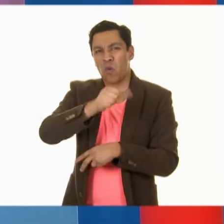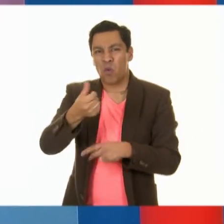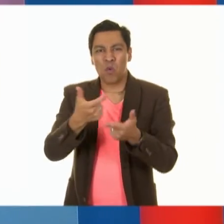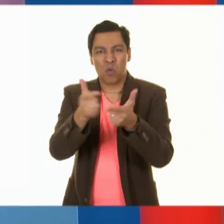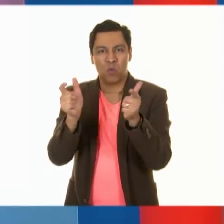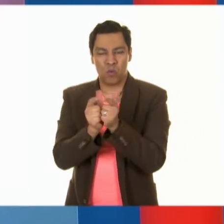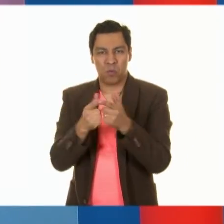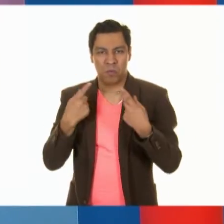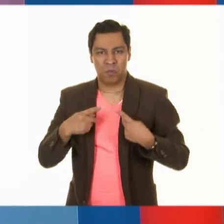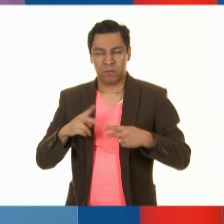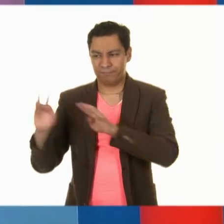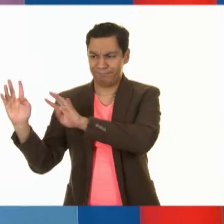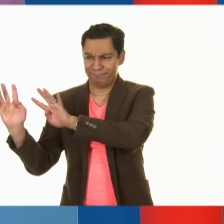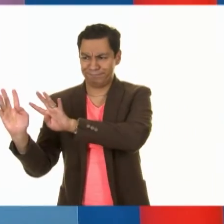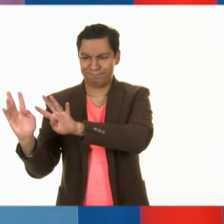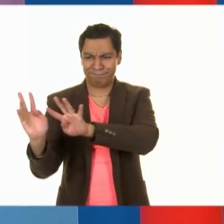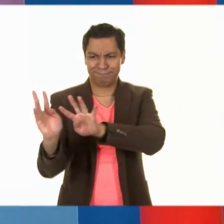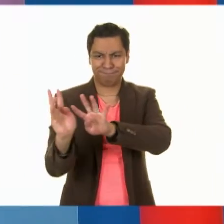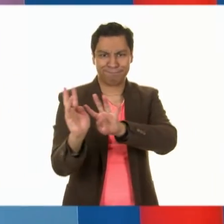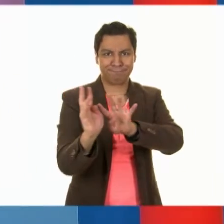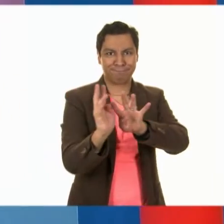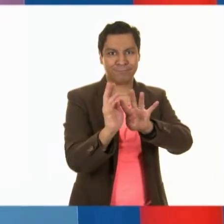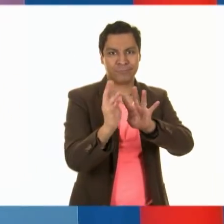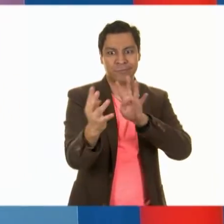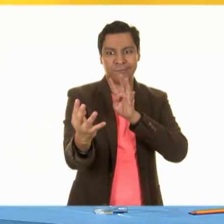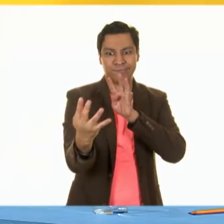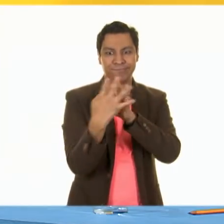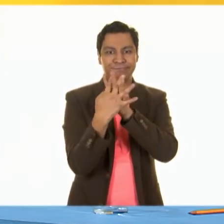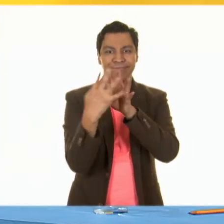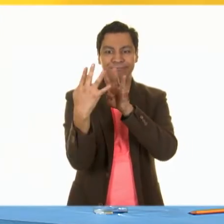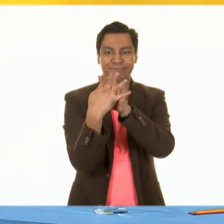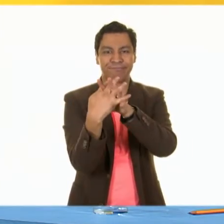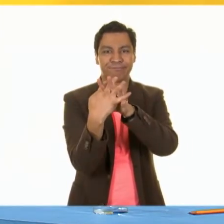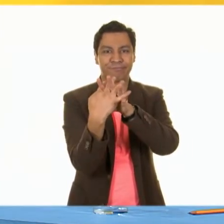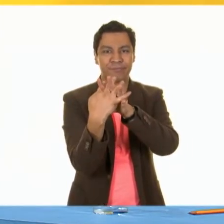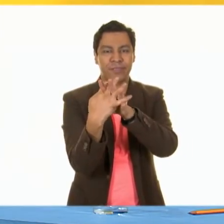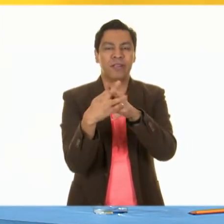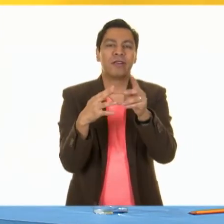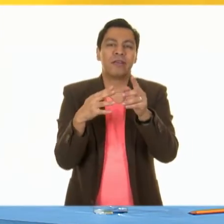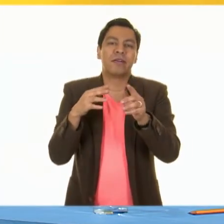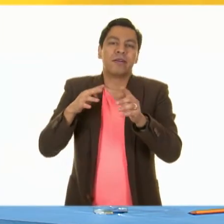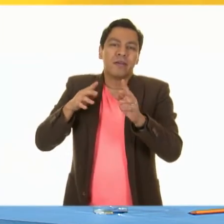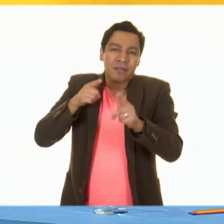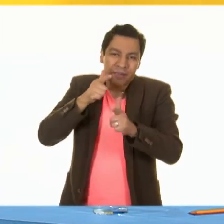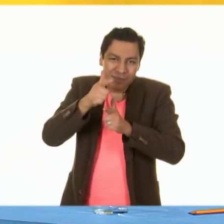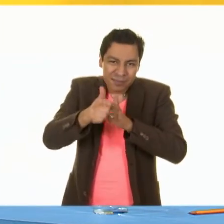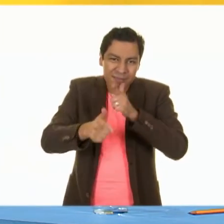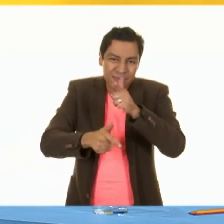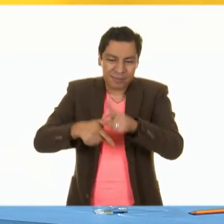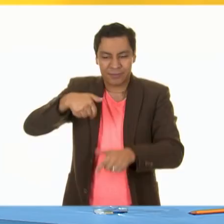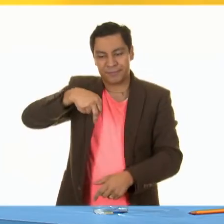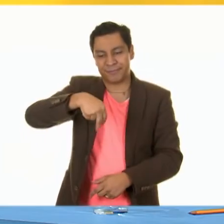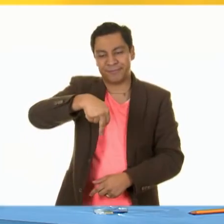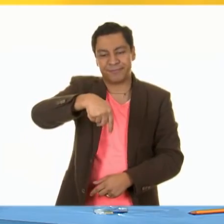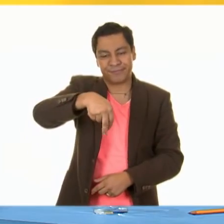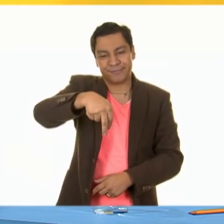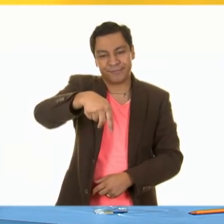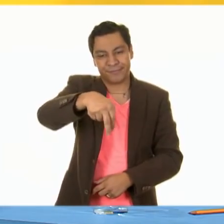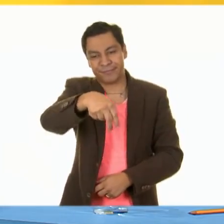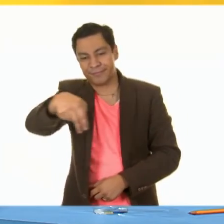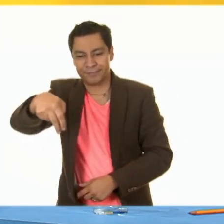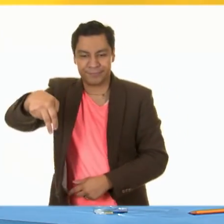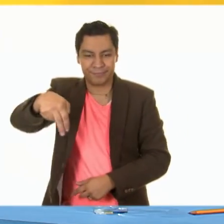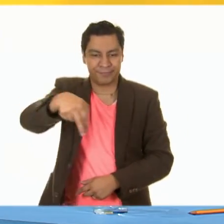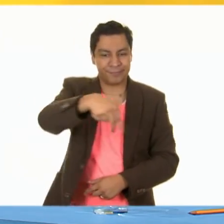de otros objetos que vemos entre el aire y el agua. ¿Y la descomposición de la luz blanca en diferentes colores es porque